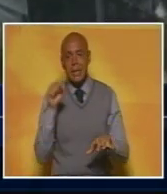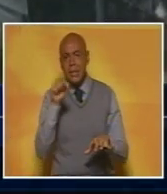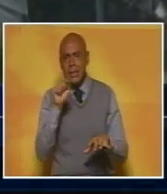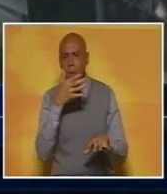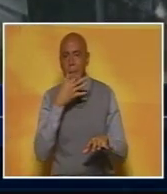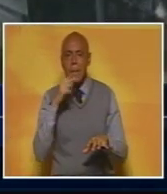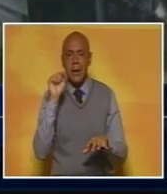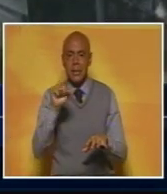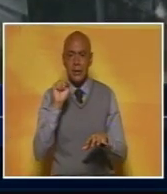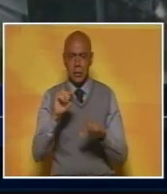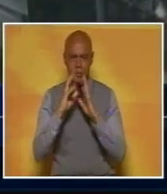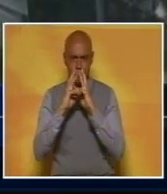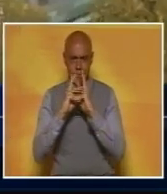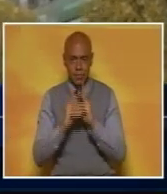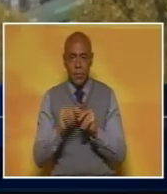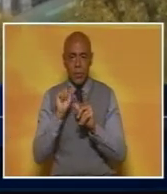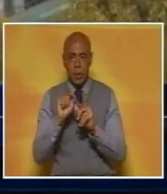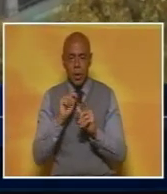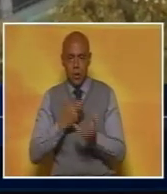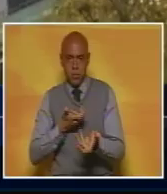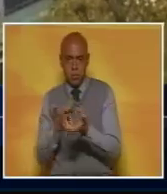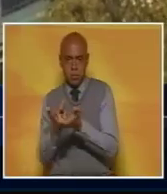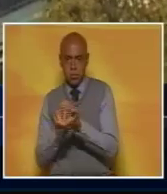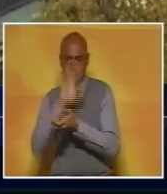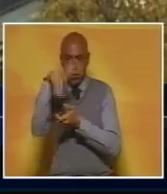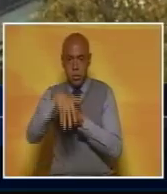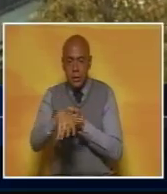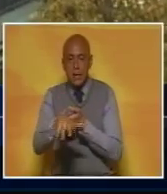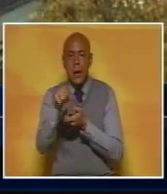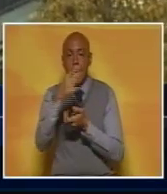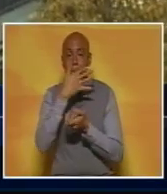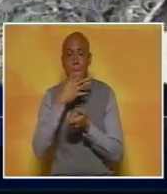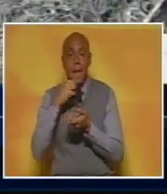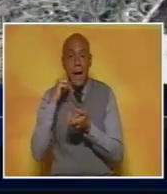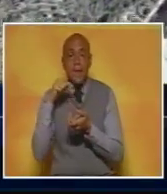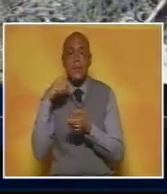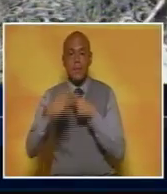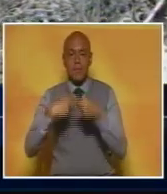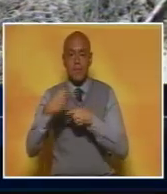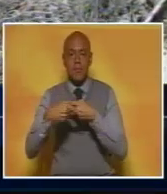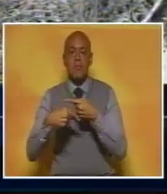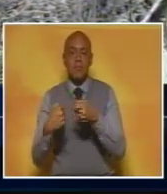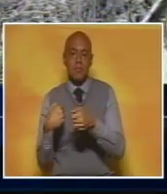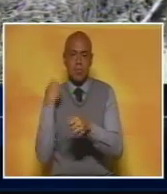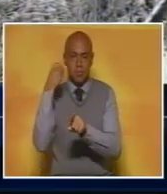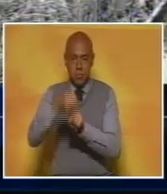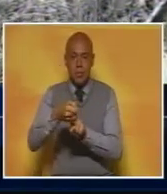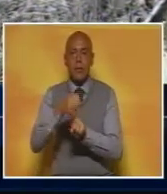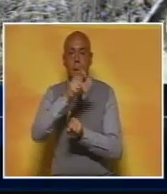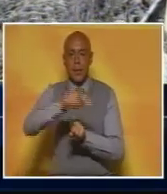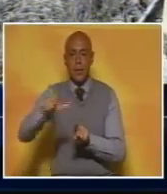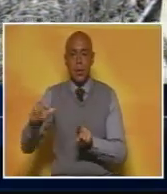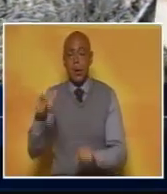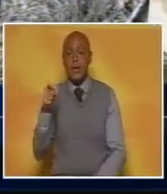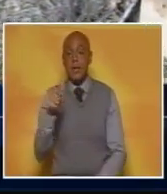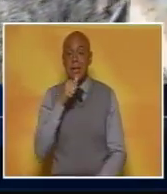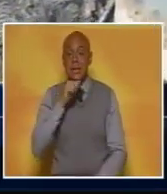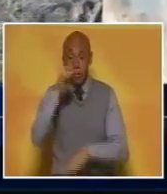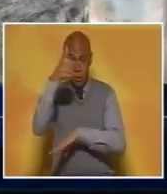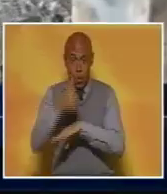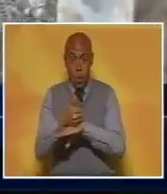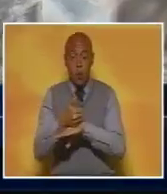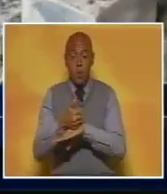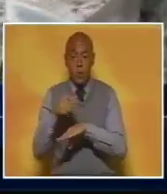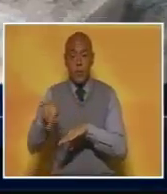respuesta y la organización de los bomberos incidió en el número de víctimas. Se conoció que los responsables de este